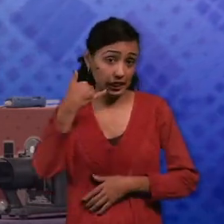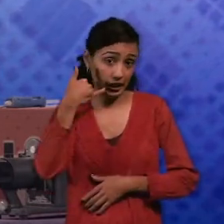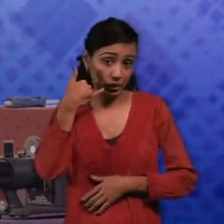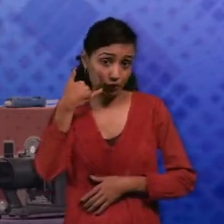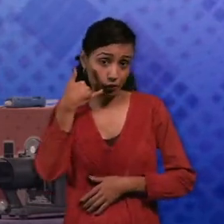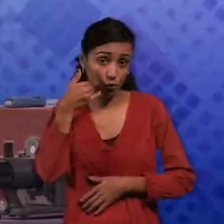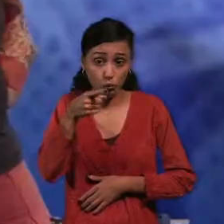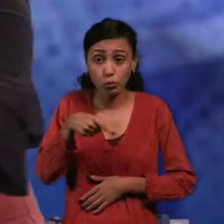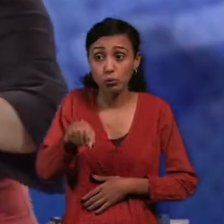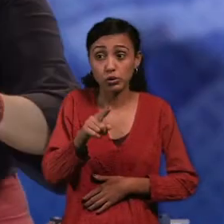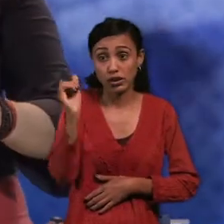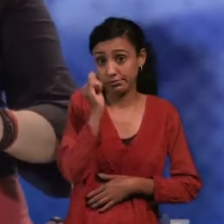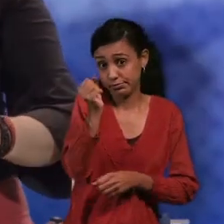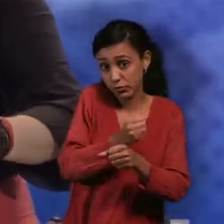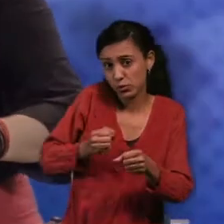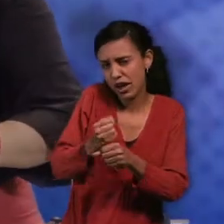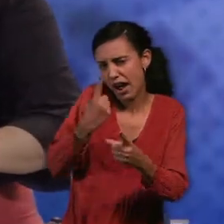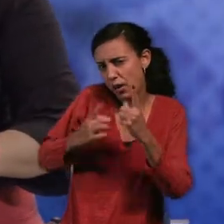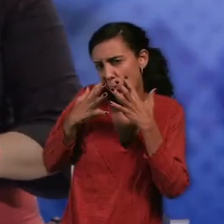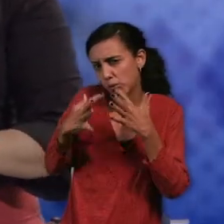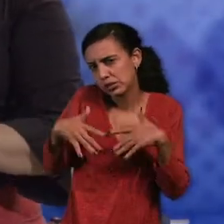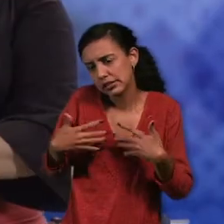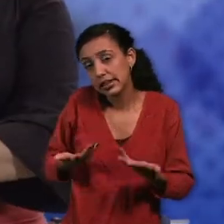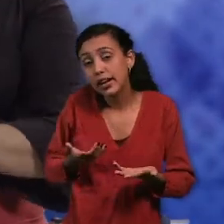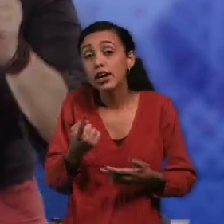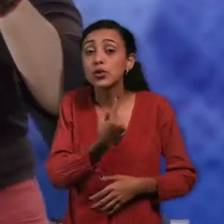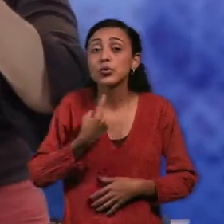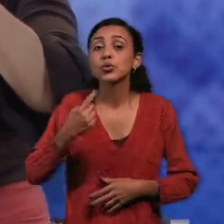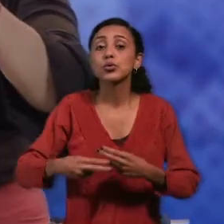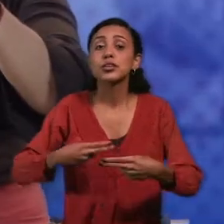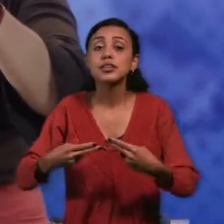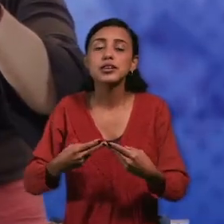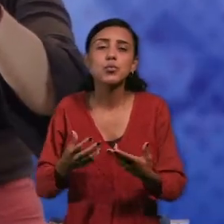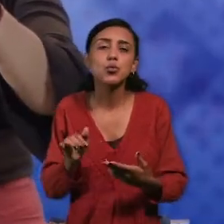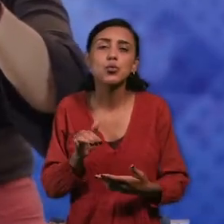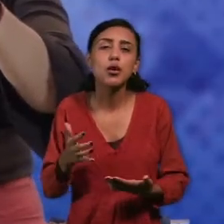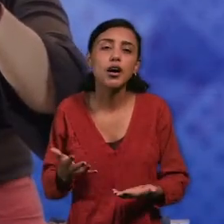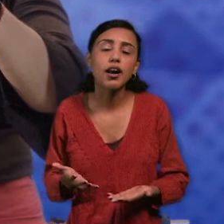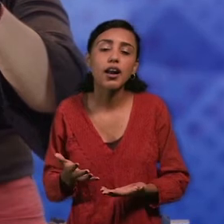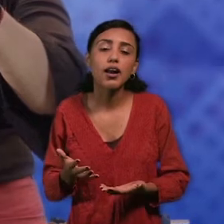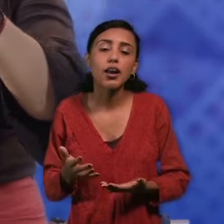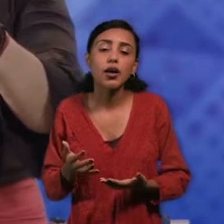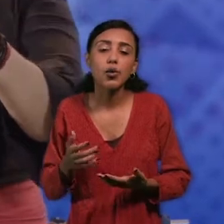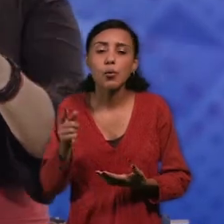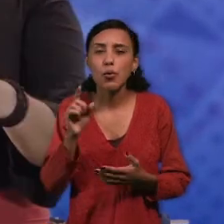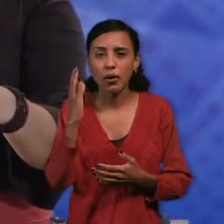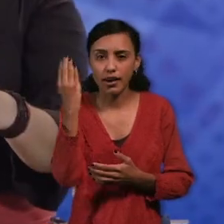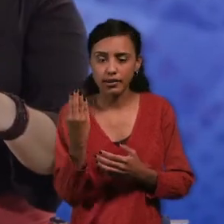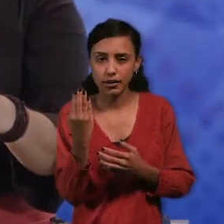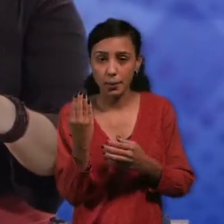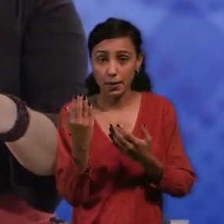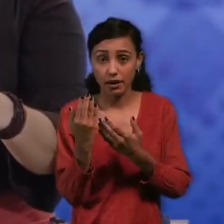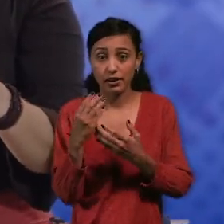con el cual van a filmar. Algo muy importante aquí es que hemos hecho una especie de pestaña para que el